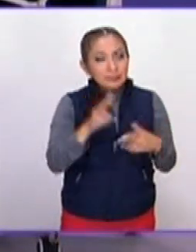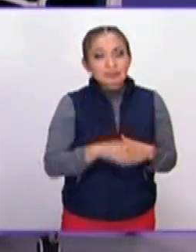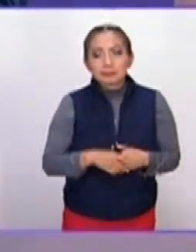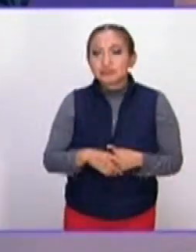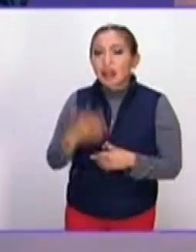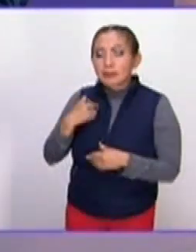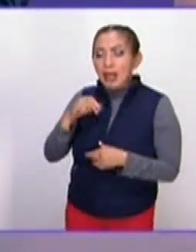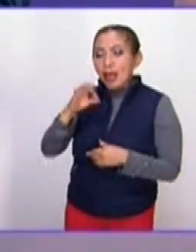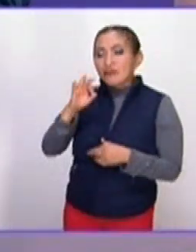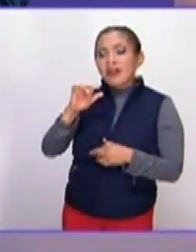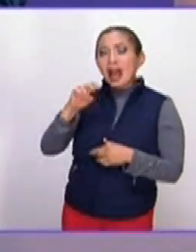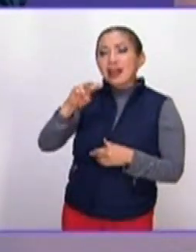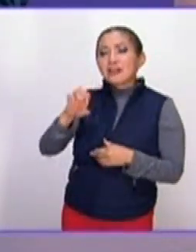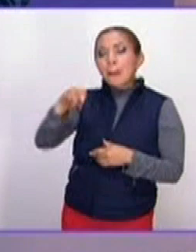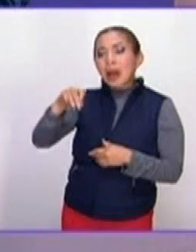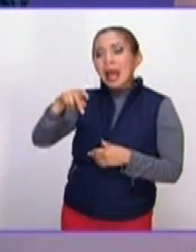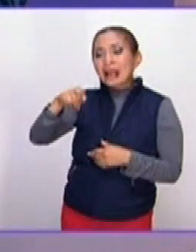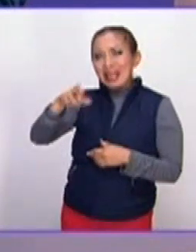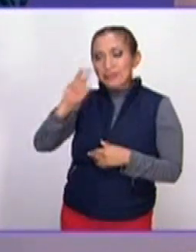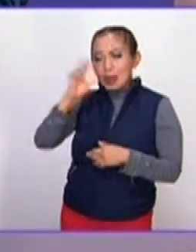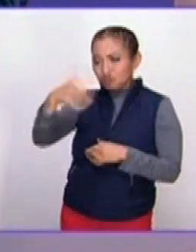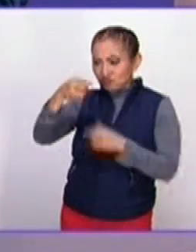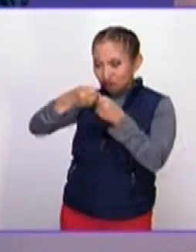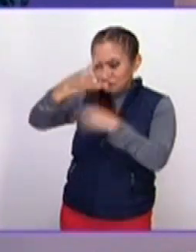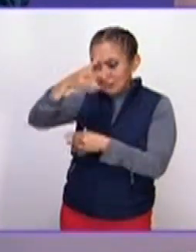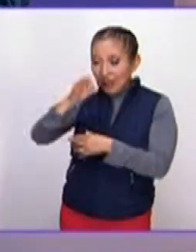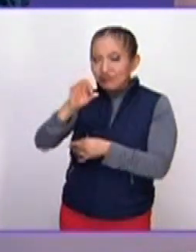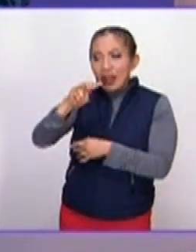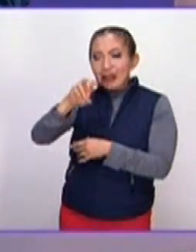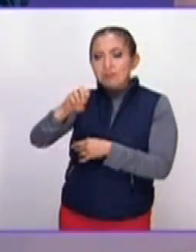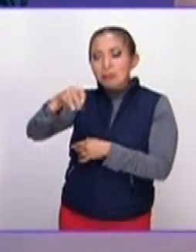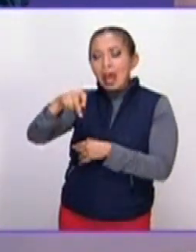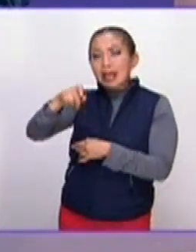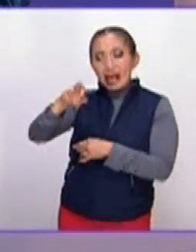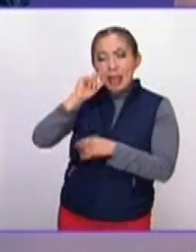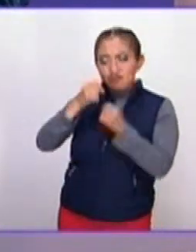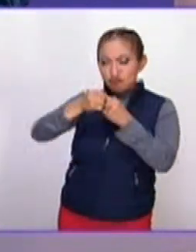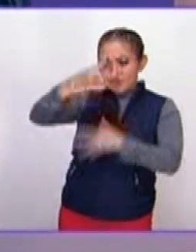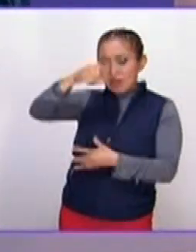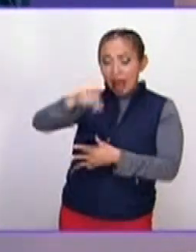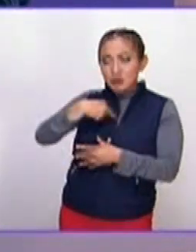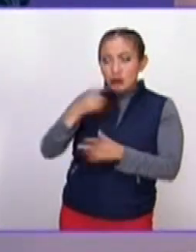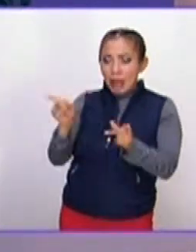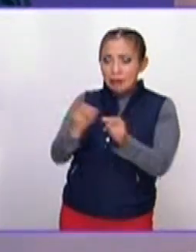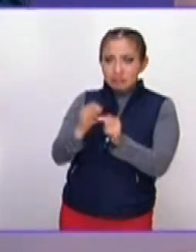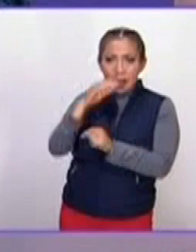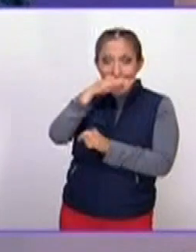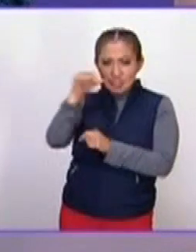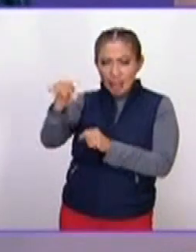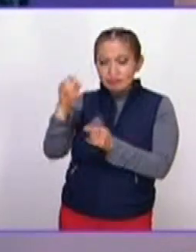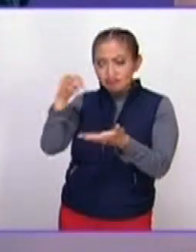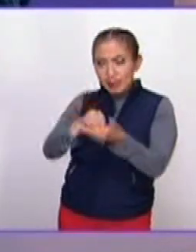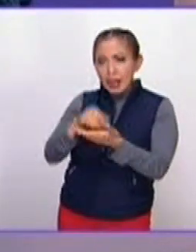Entren a FileMaker, búsquenlo en los buscadores FileMaker y ahí les aparecen todos los datos. Hay una versión gratuita